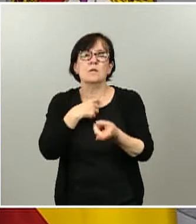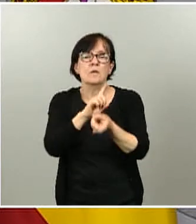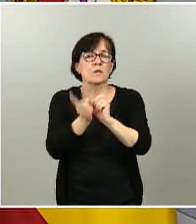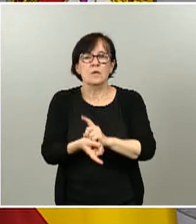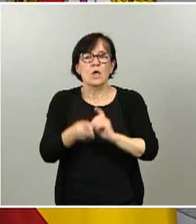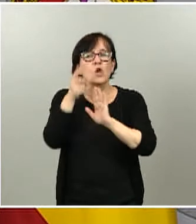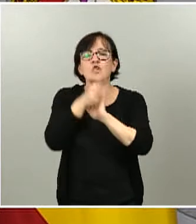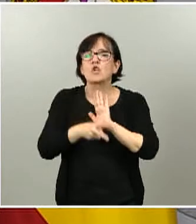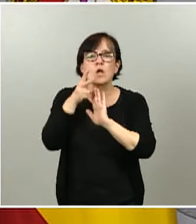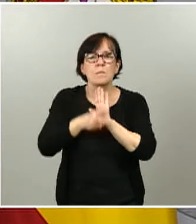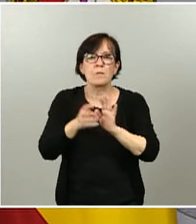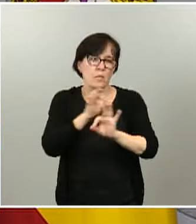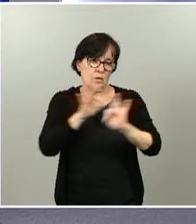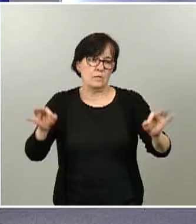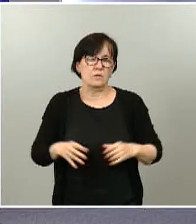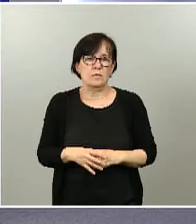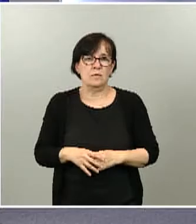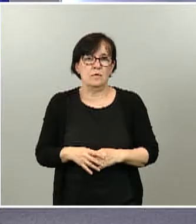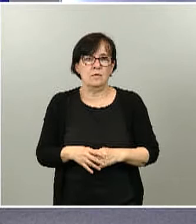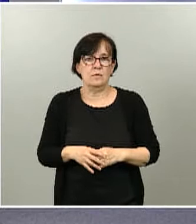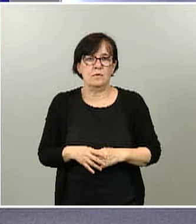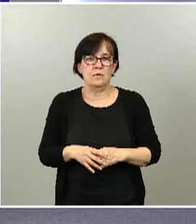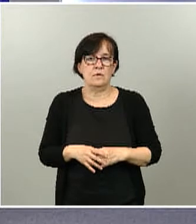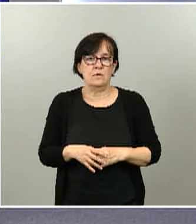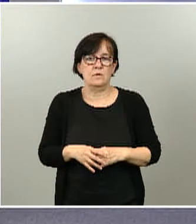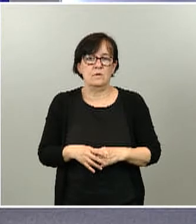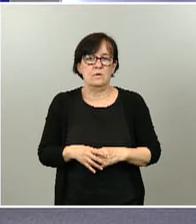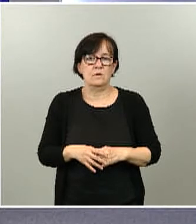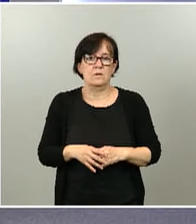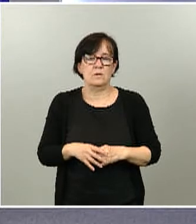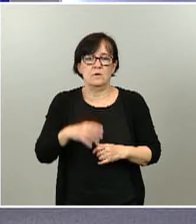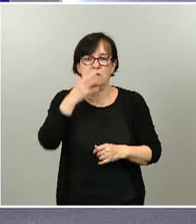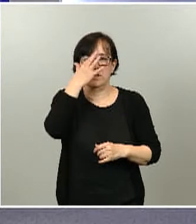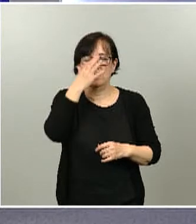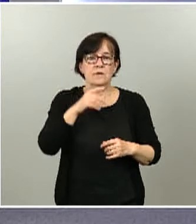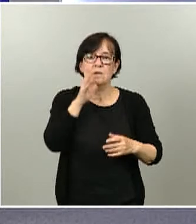por ninguna otra. Es el turno ahora de Diario 16.